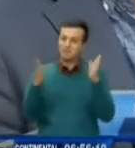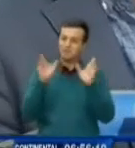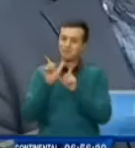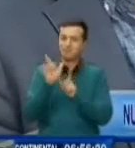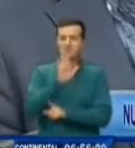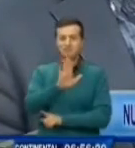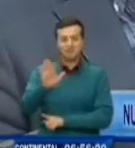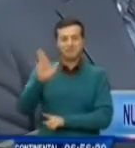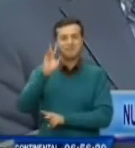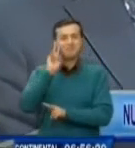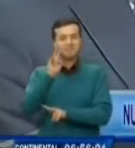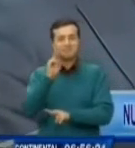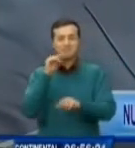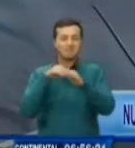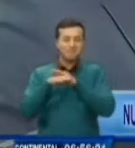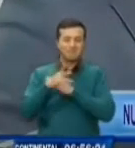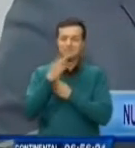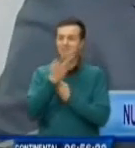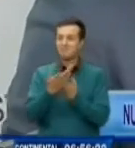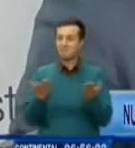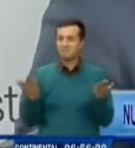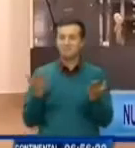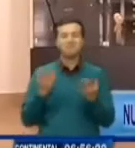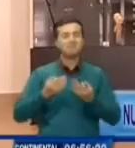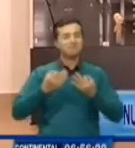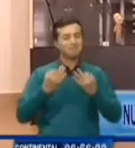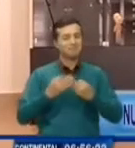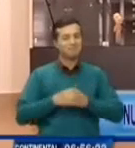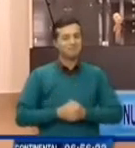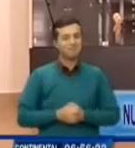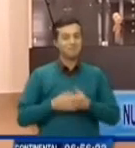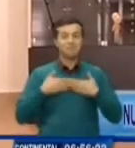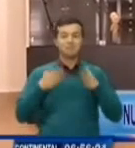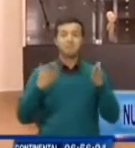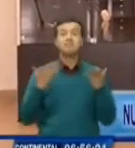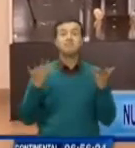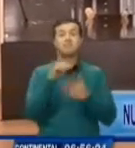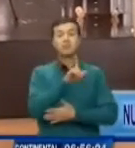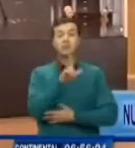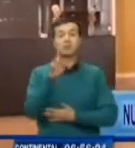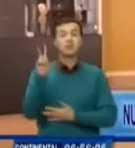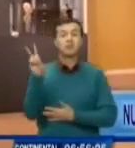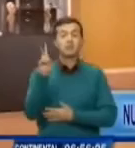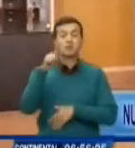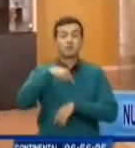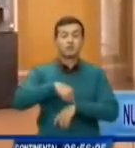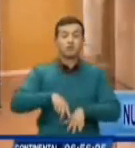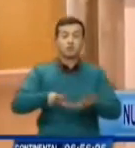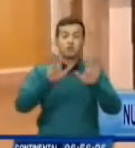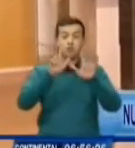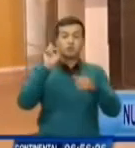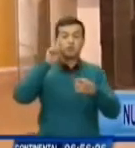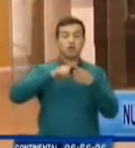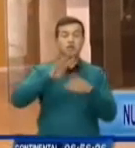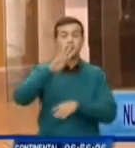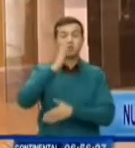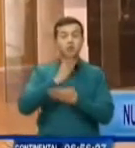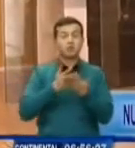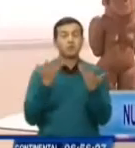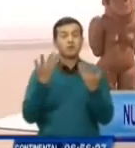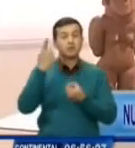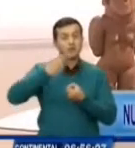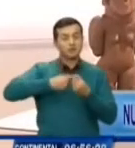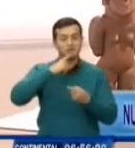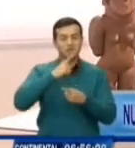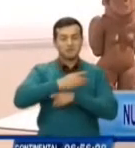nuestra sociedad, para la ciudadanía entera. Estará abierto al público de lunes a viernes de 8 horas a 16 horas 30 en Quito,